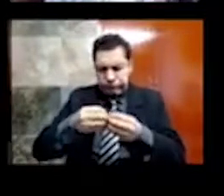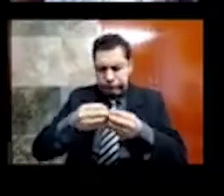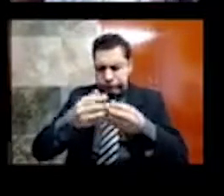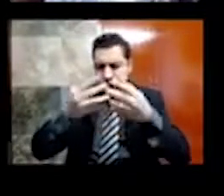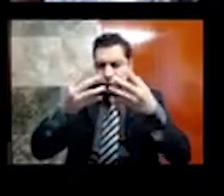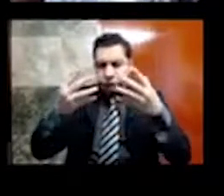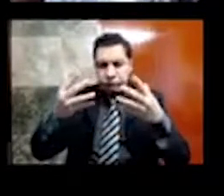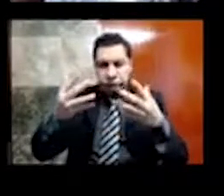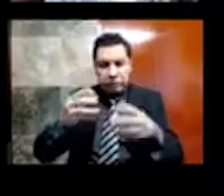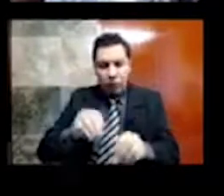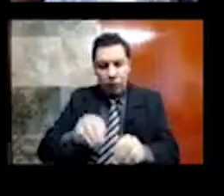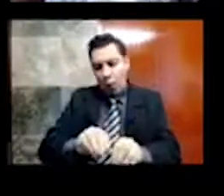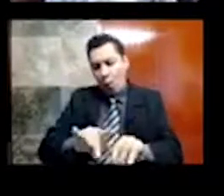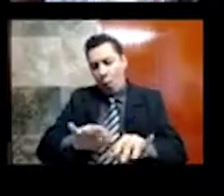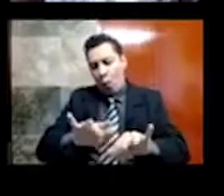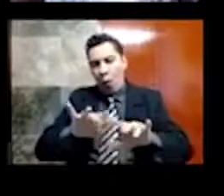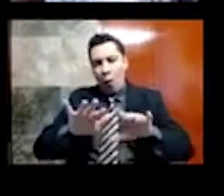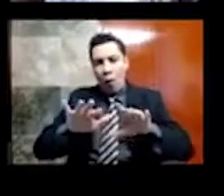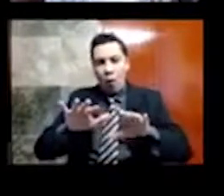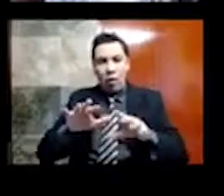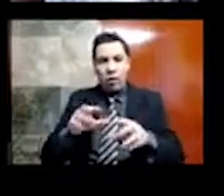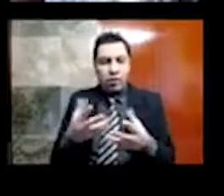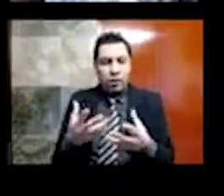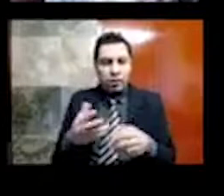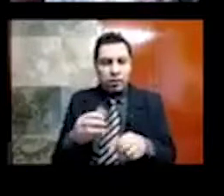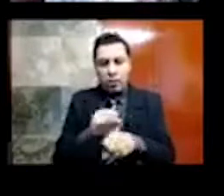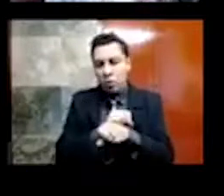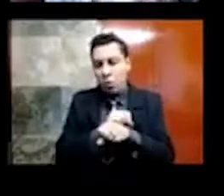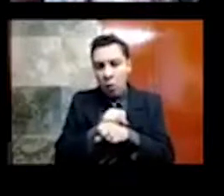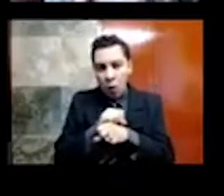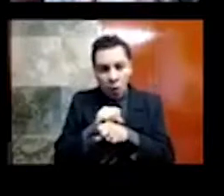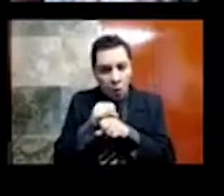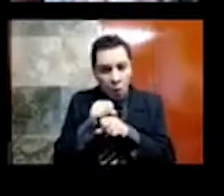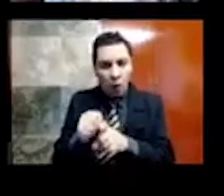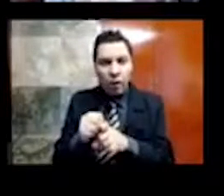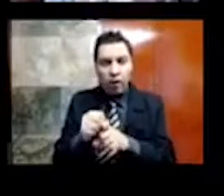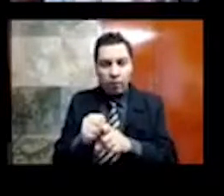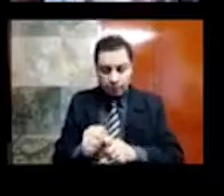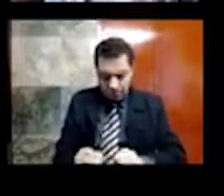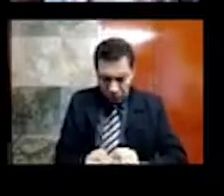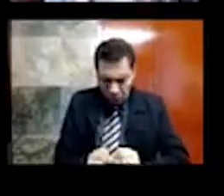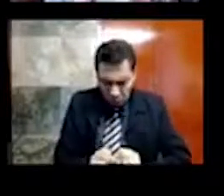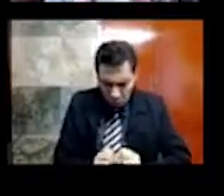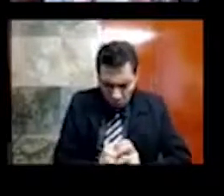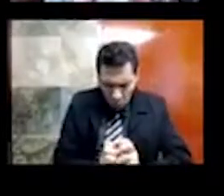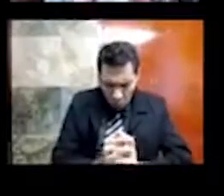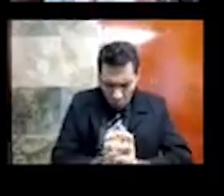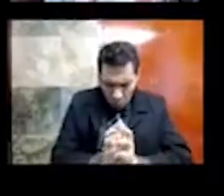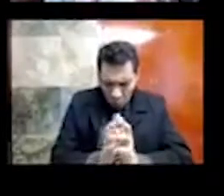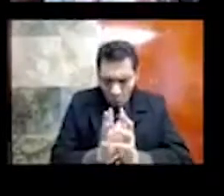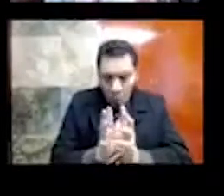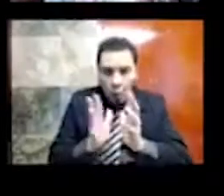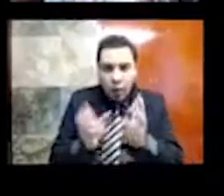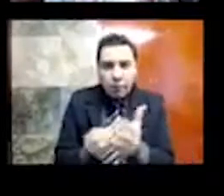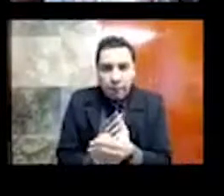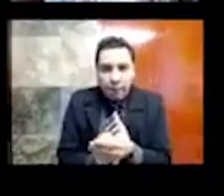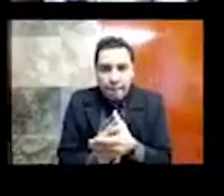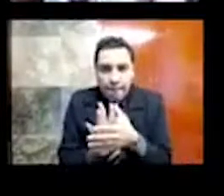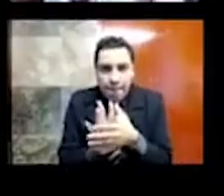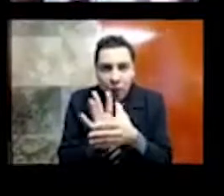sintieron sagrado, fuerte, poderoso, y alrededor de él empezaron a construir sus aldeas, y luego de